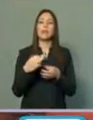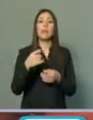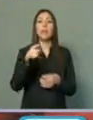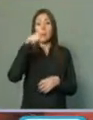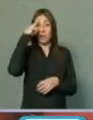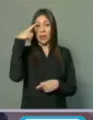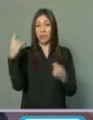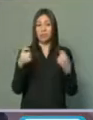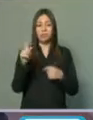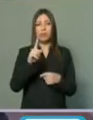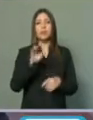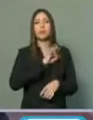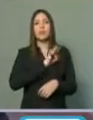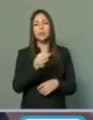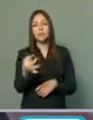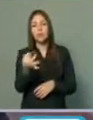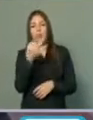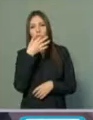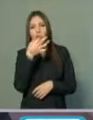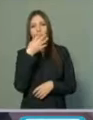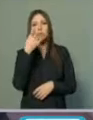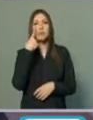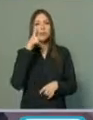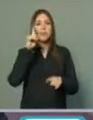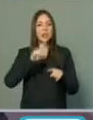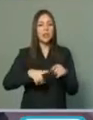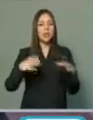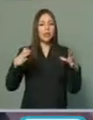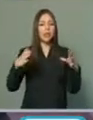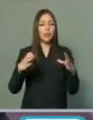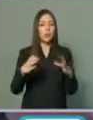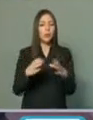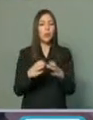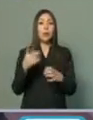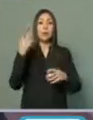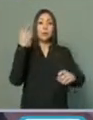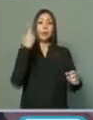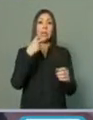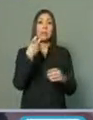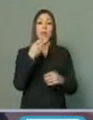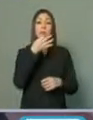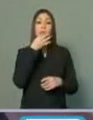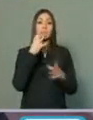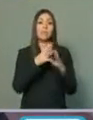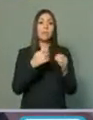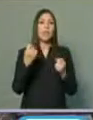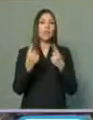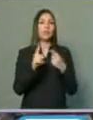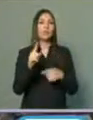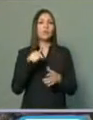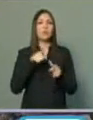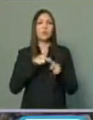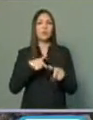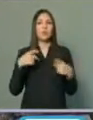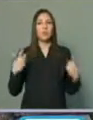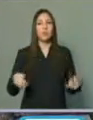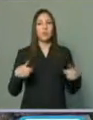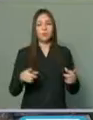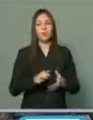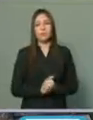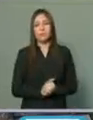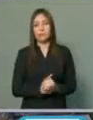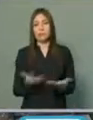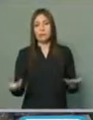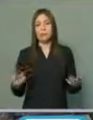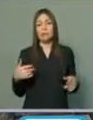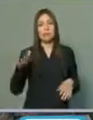analgésicos y antiinflamatorios de etapa inicial, pero no necesariamente tienen una muy buena respuesta. Oye, se escucha como complicado, pero qué Sí, bueno es que nos